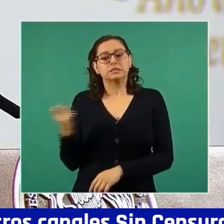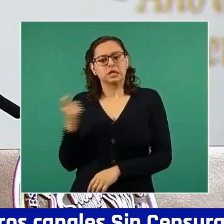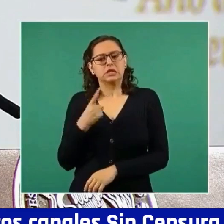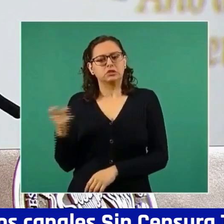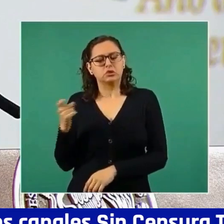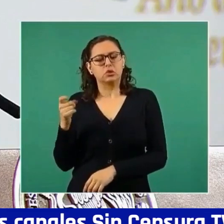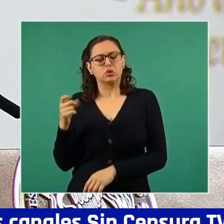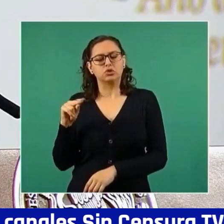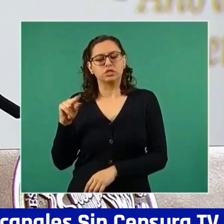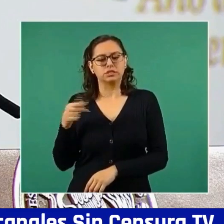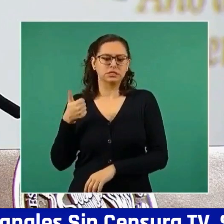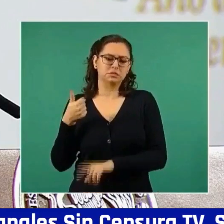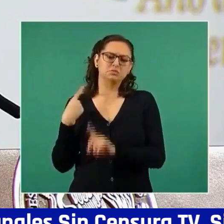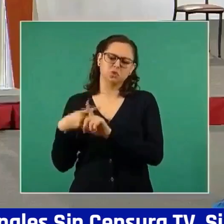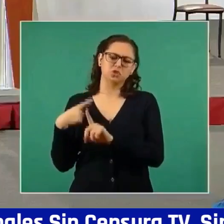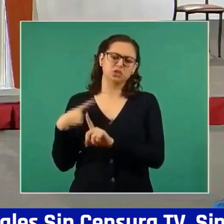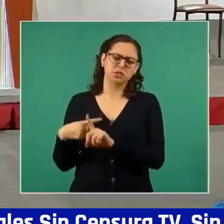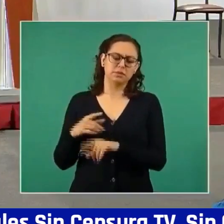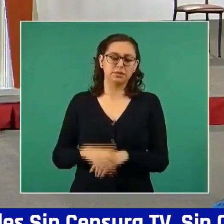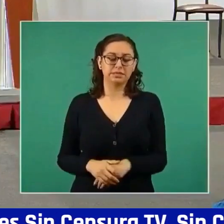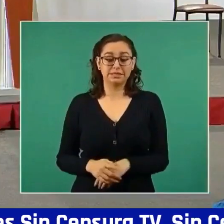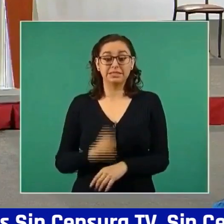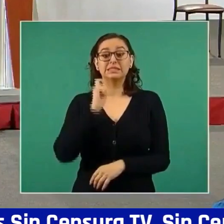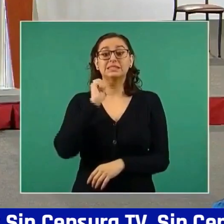186 positivas. Es decir, Morena tuvo